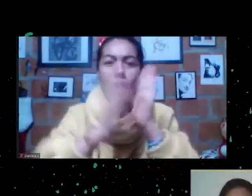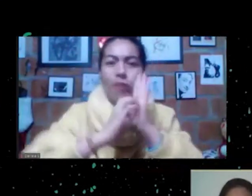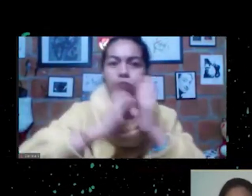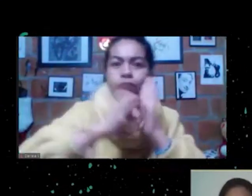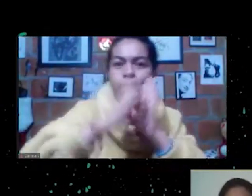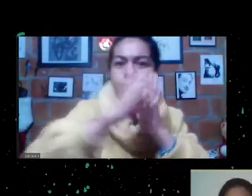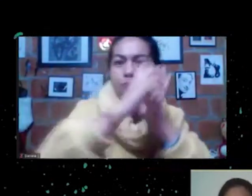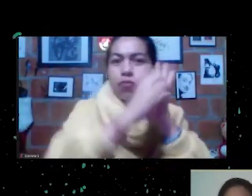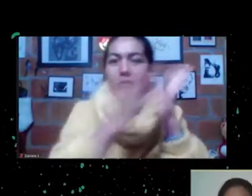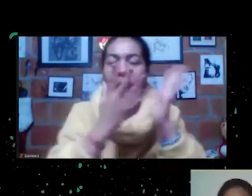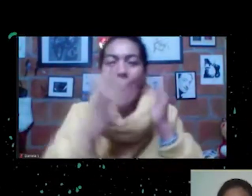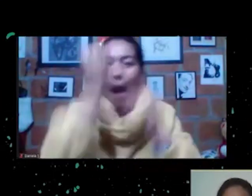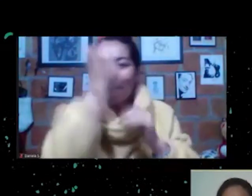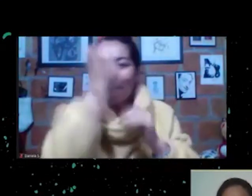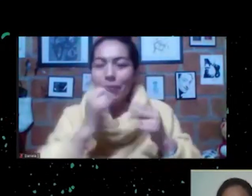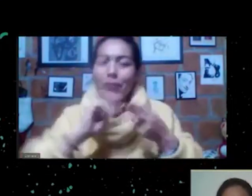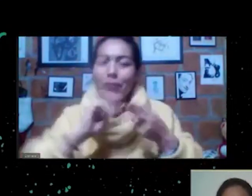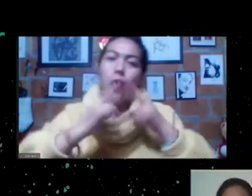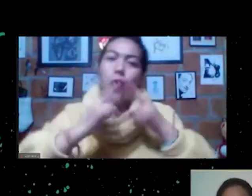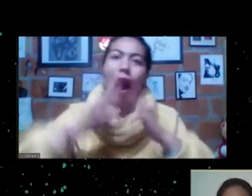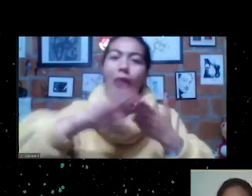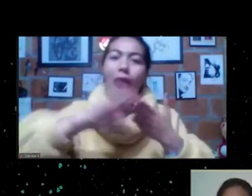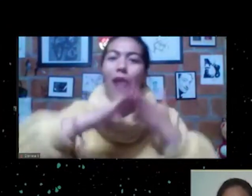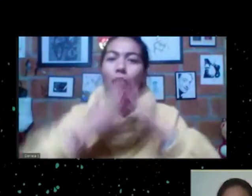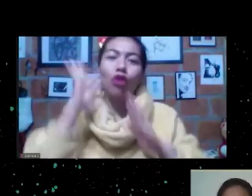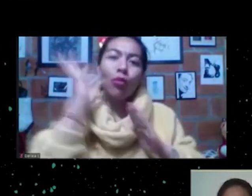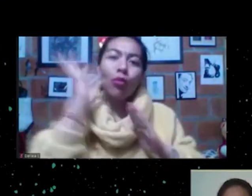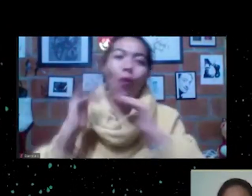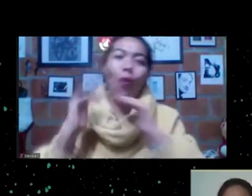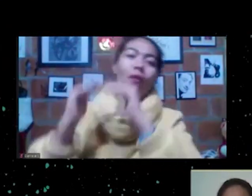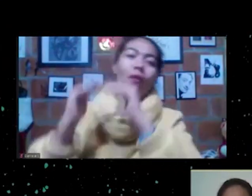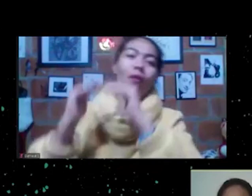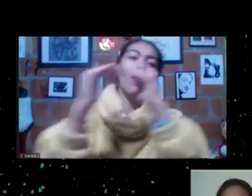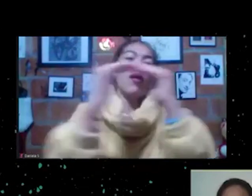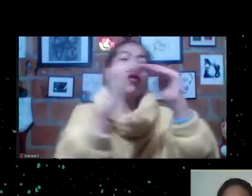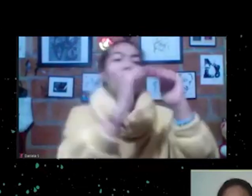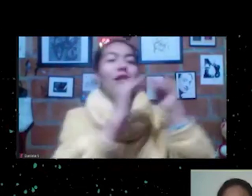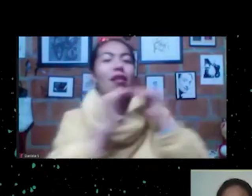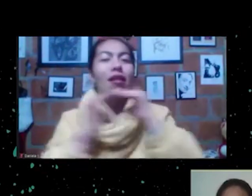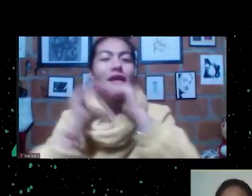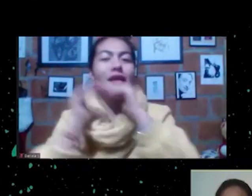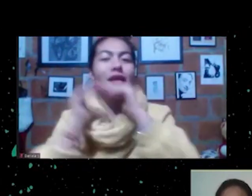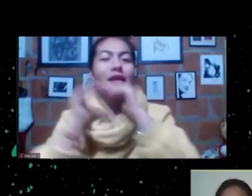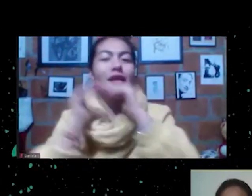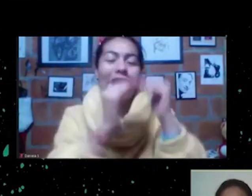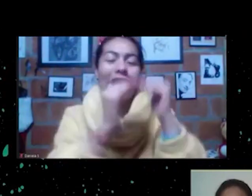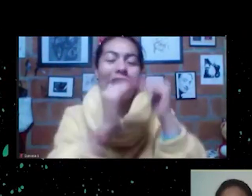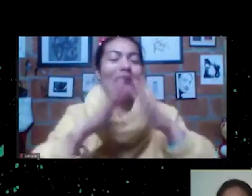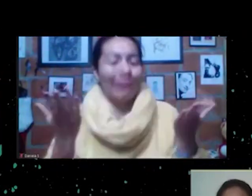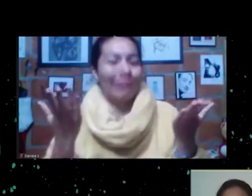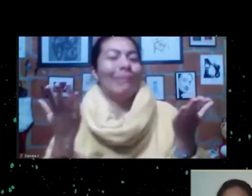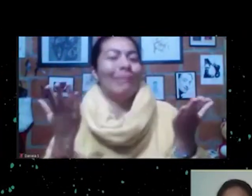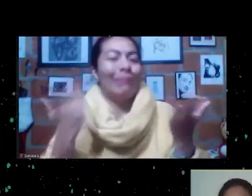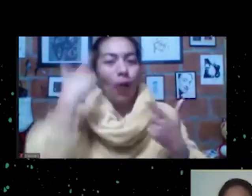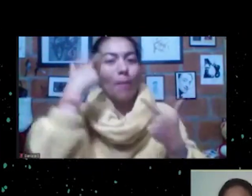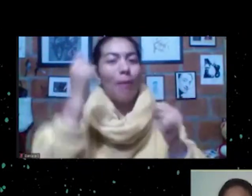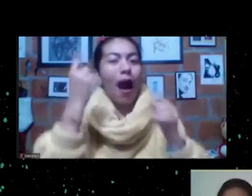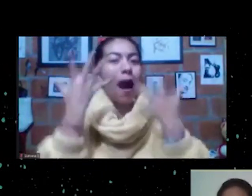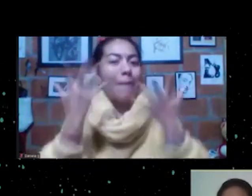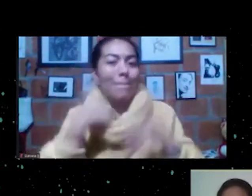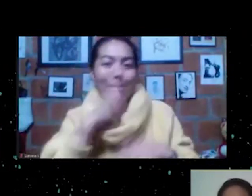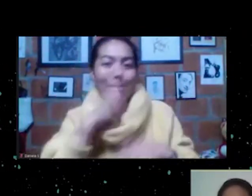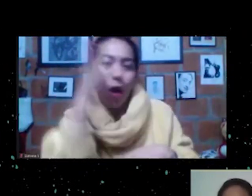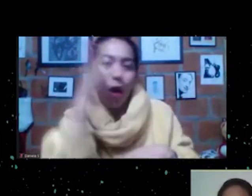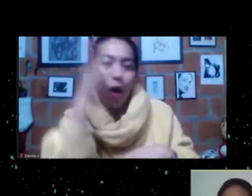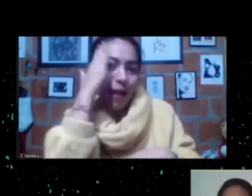este contexto, cómo uno generar como ese vínculo en el que la misma comunidad pues no se vaya